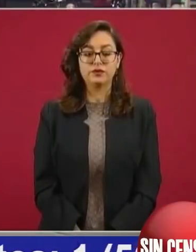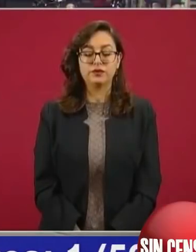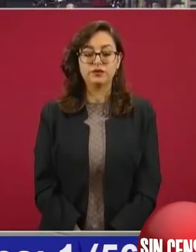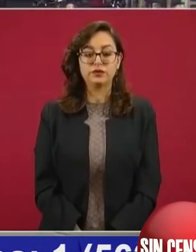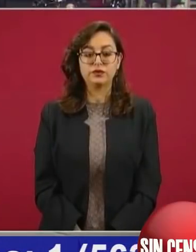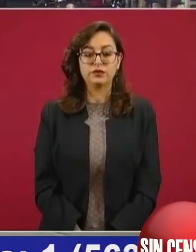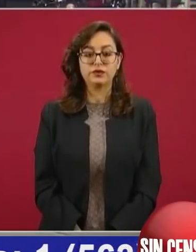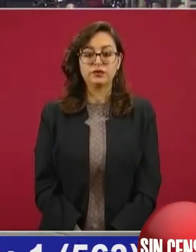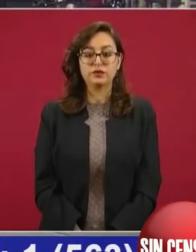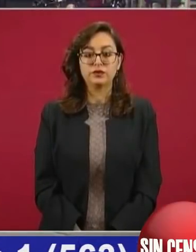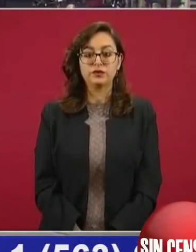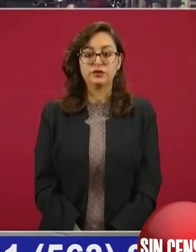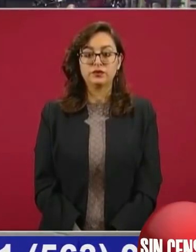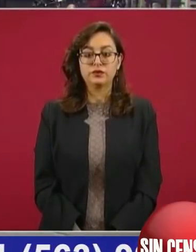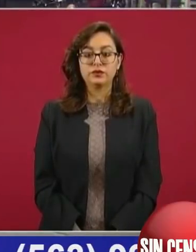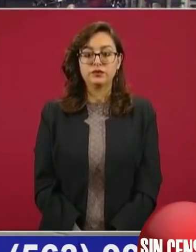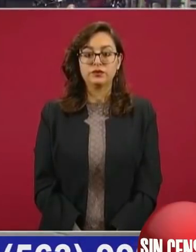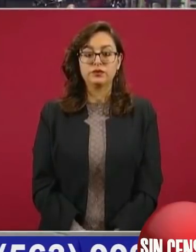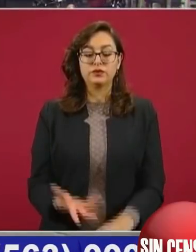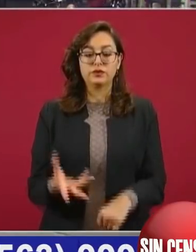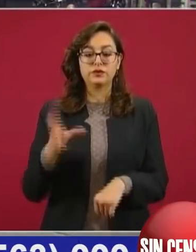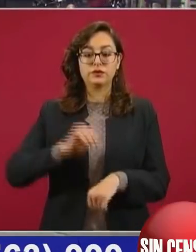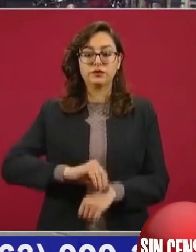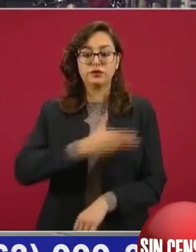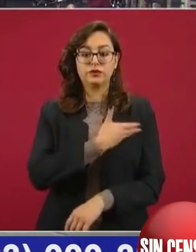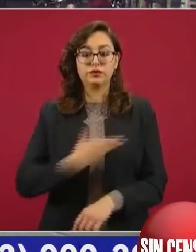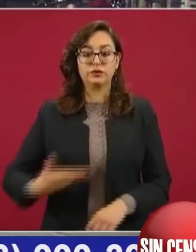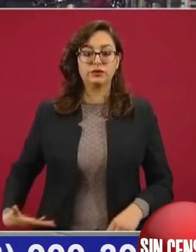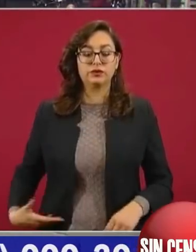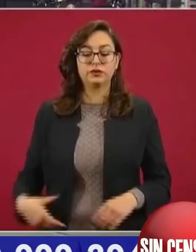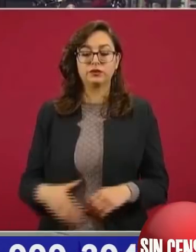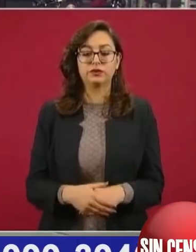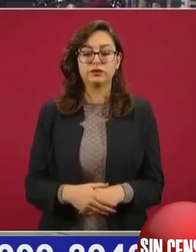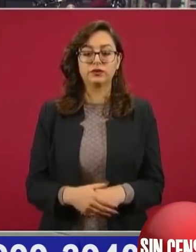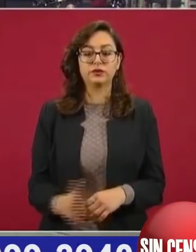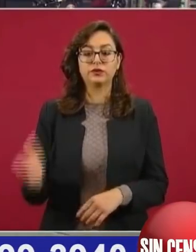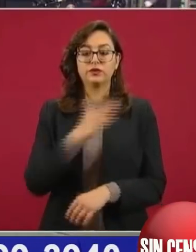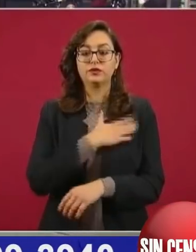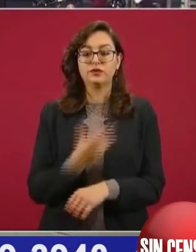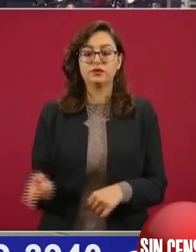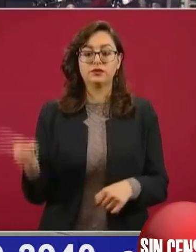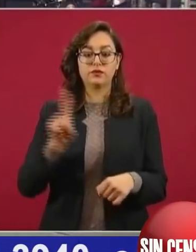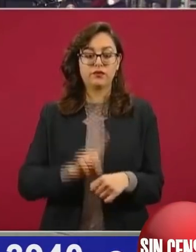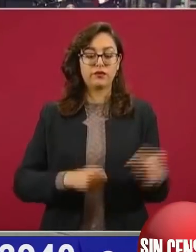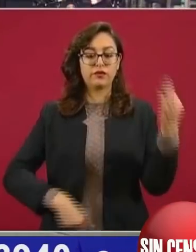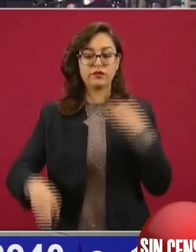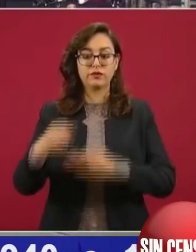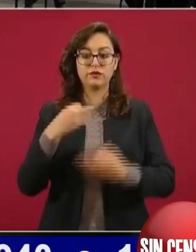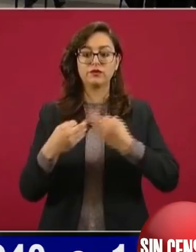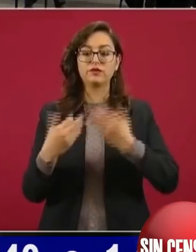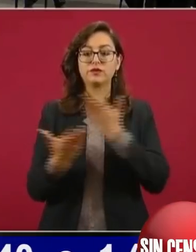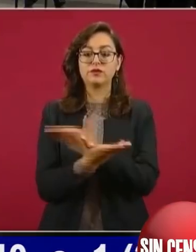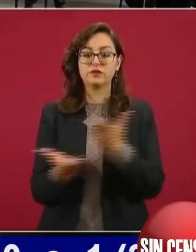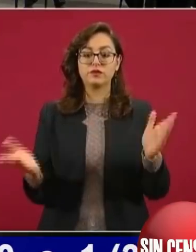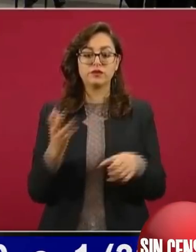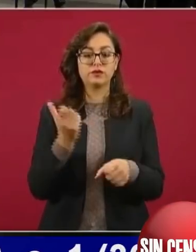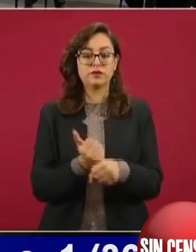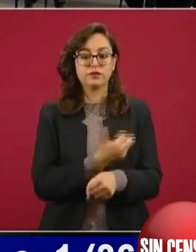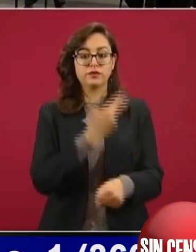Con gusto, secretario. Presidente, con su permiso. Muy buenos días, tengan todas y todos. Secretario,